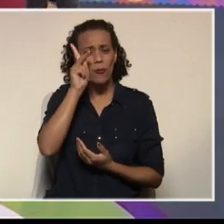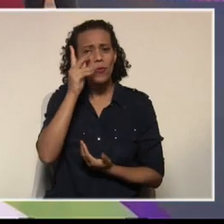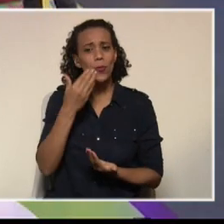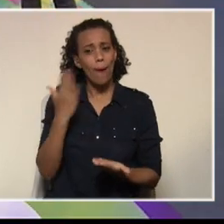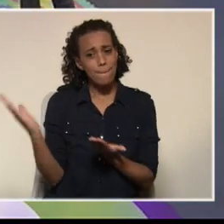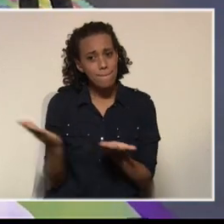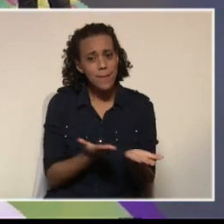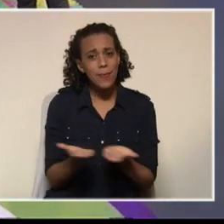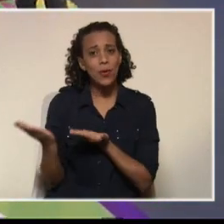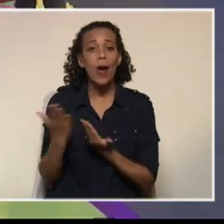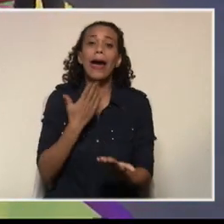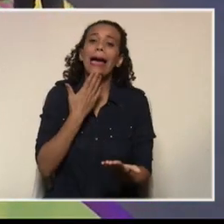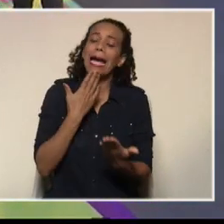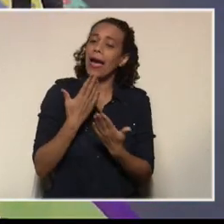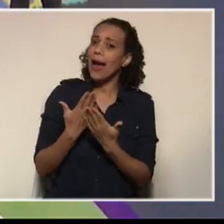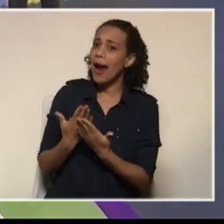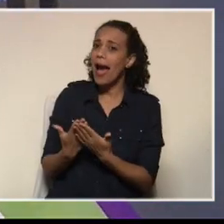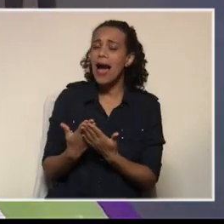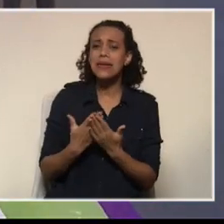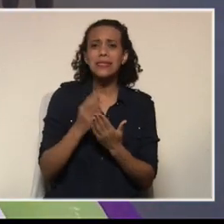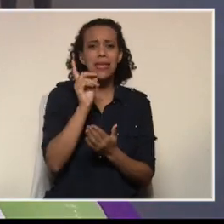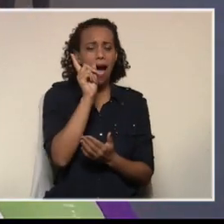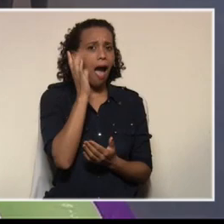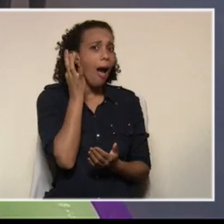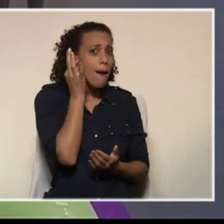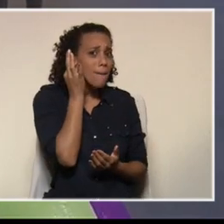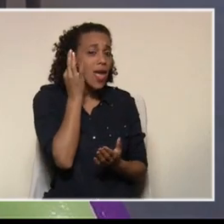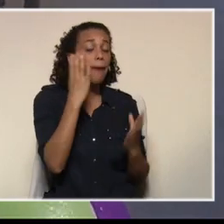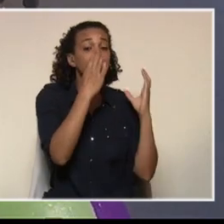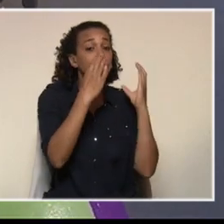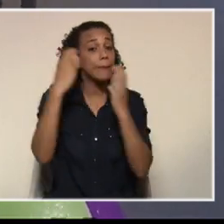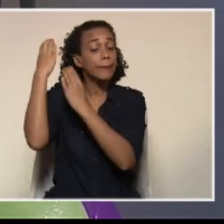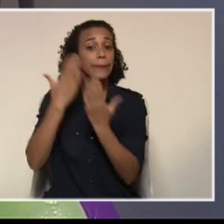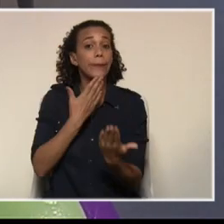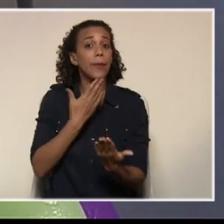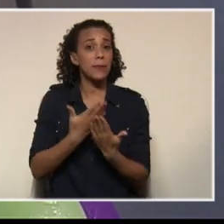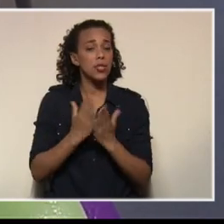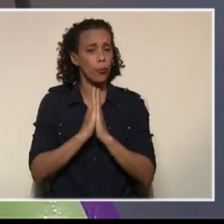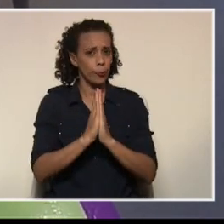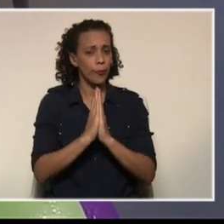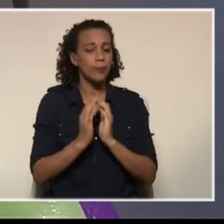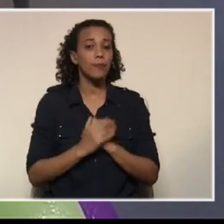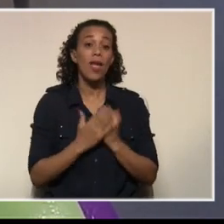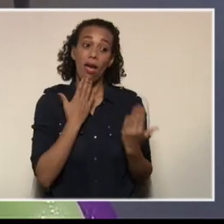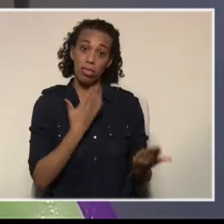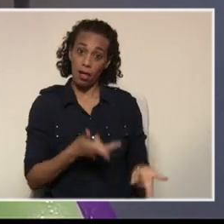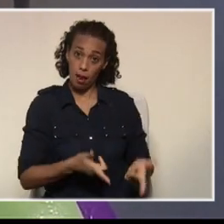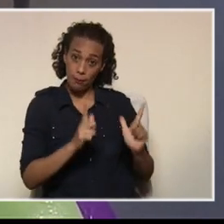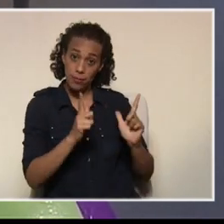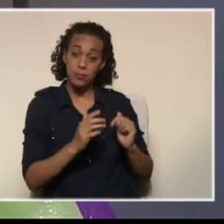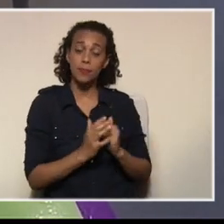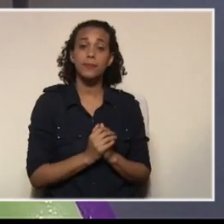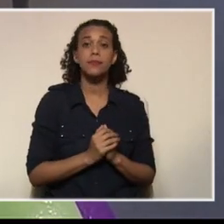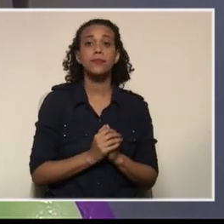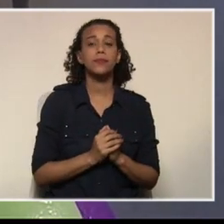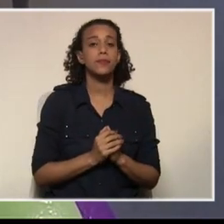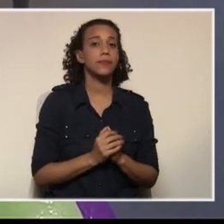bienvenido. Gracias, Os. Pido permiso para retirarme el tapaboca. Adelante.